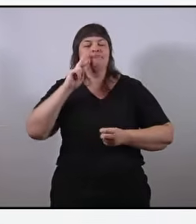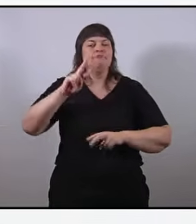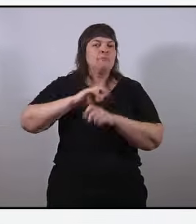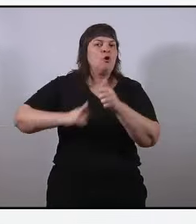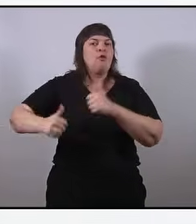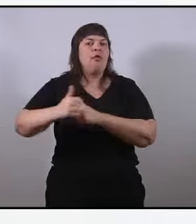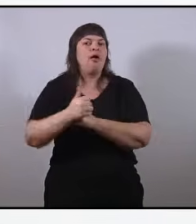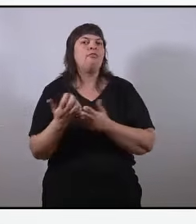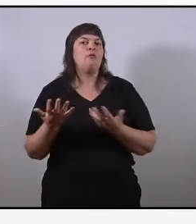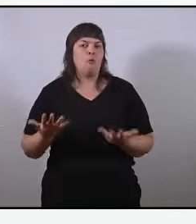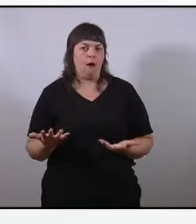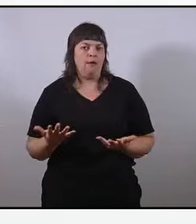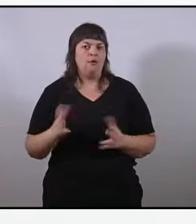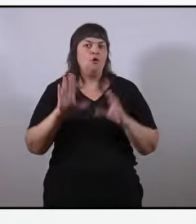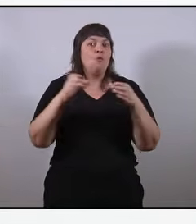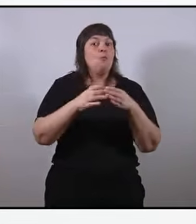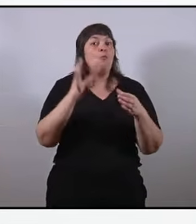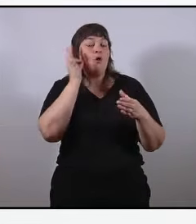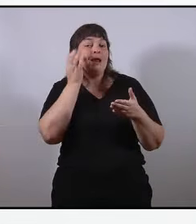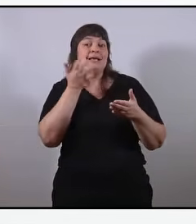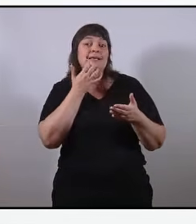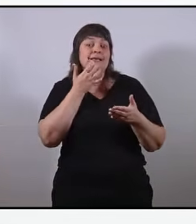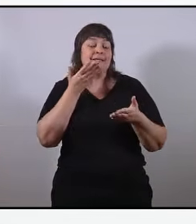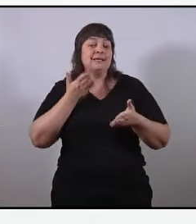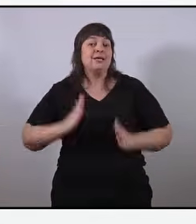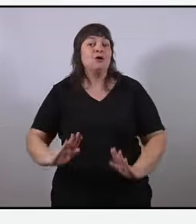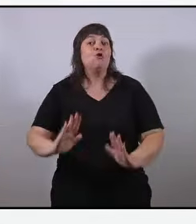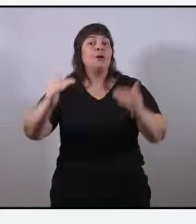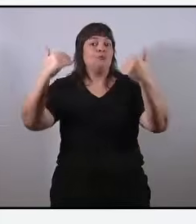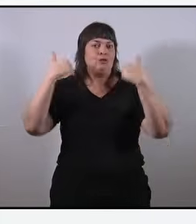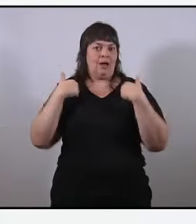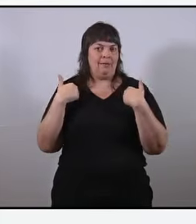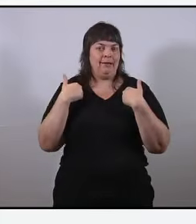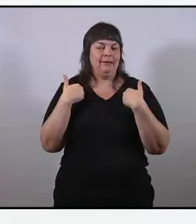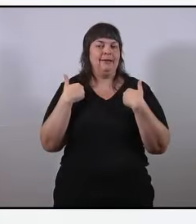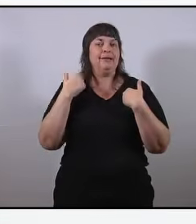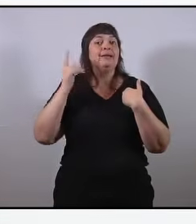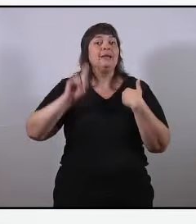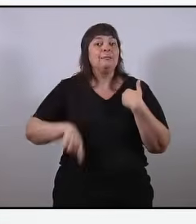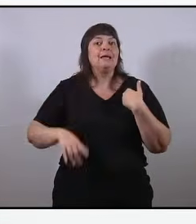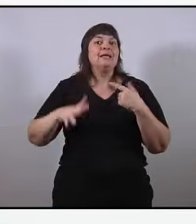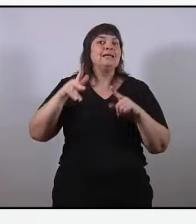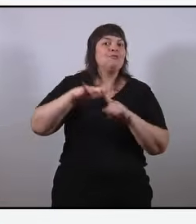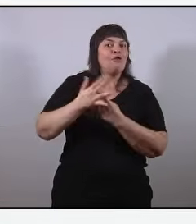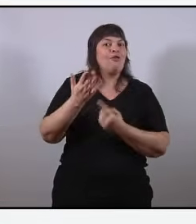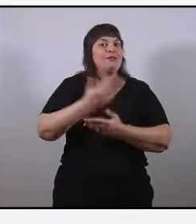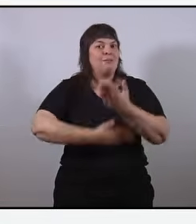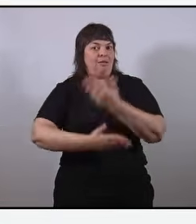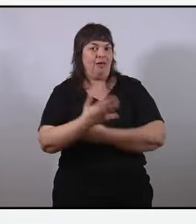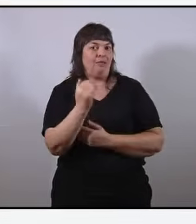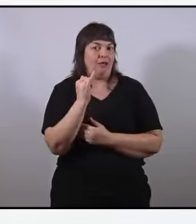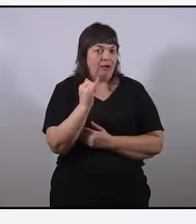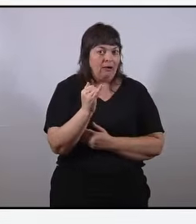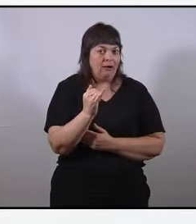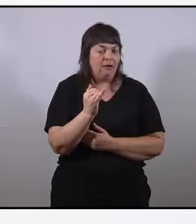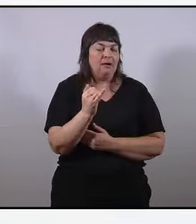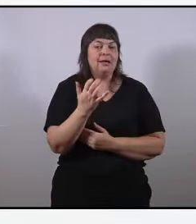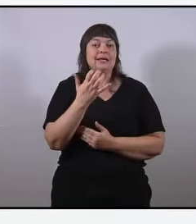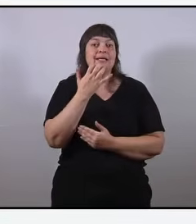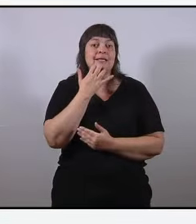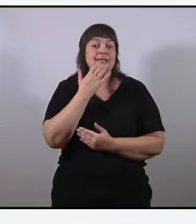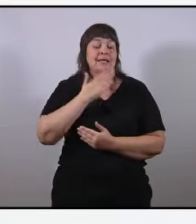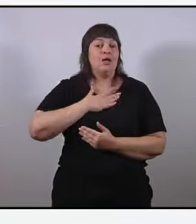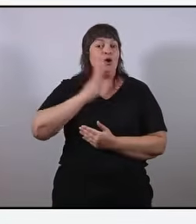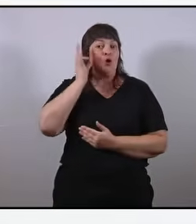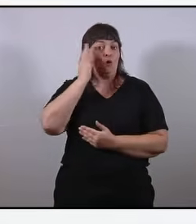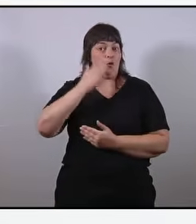prioridad a las mujeres que tengan hijos a su cargo y a las que sufran situaciones de discapacidad, tanto si las padecen